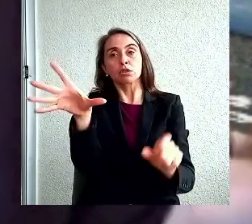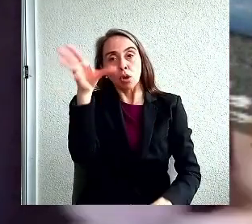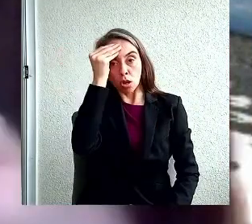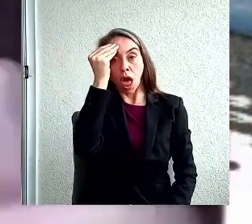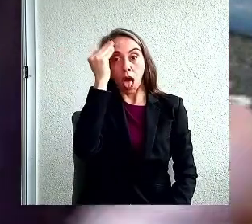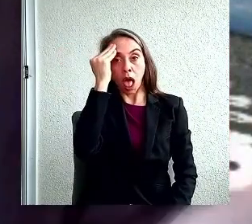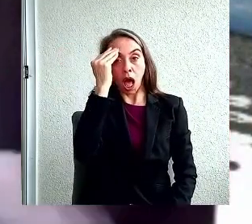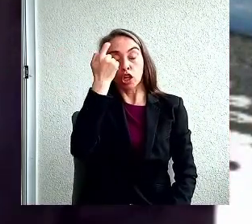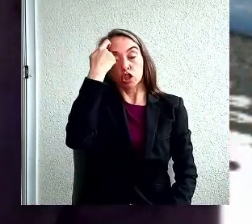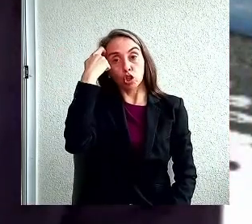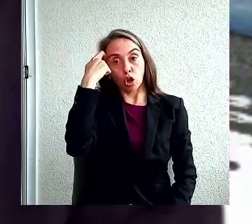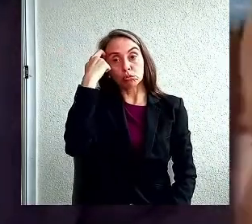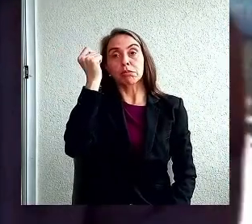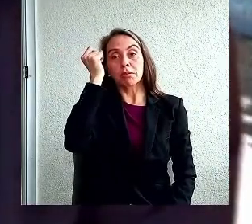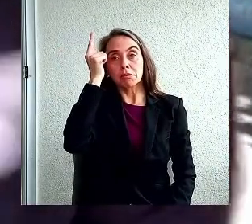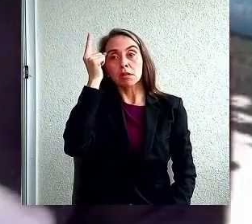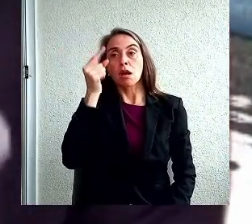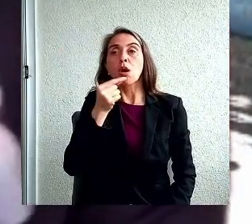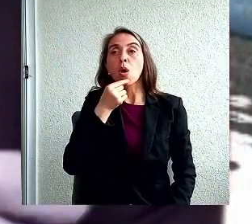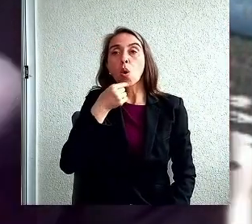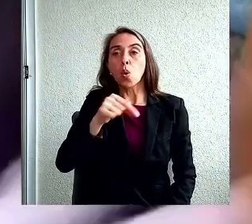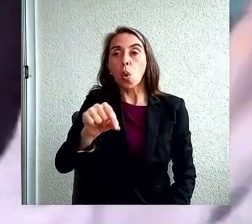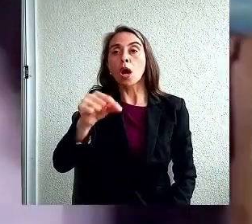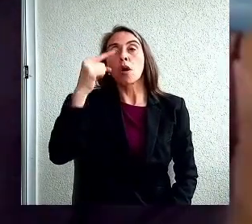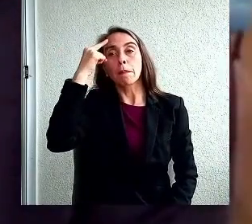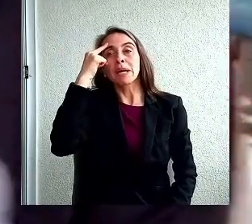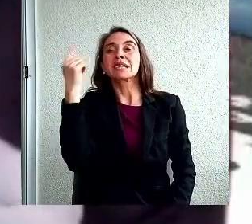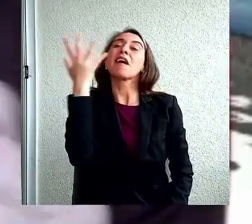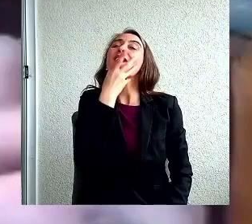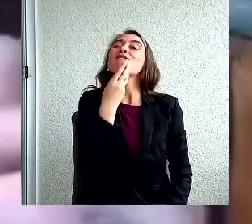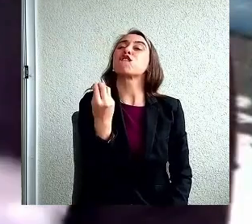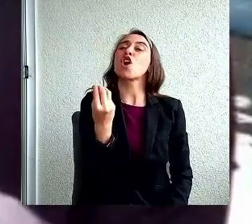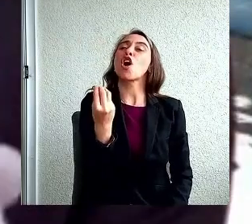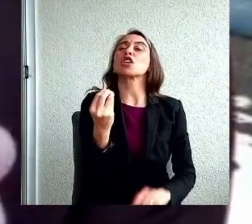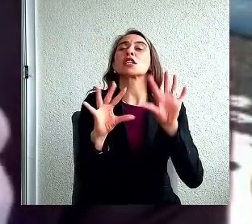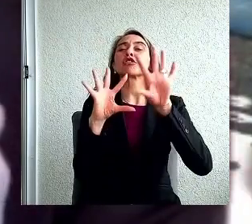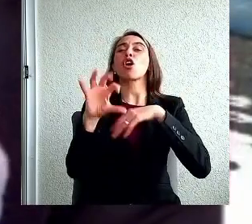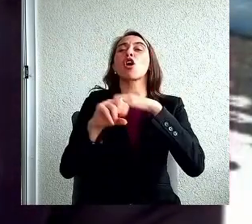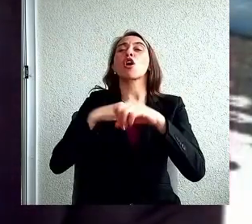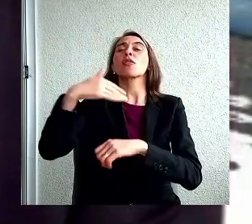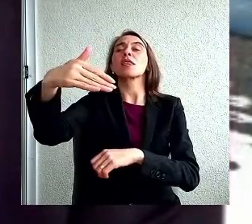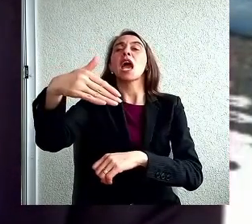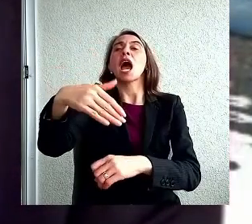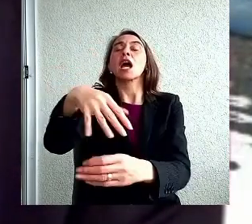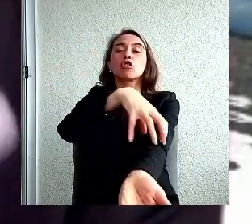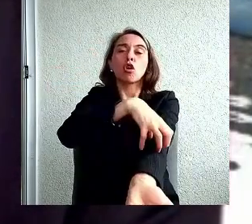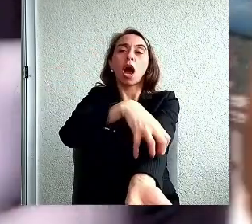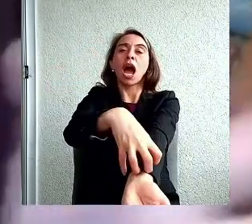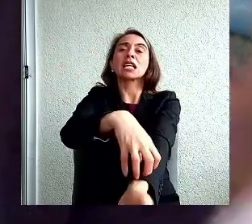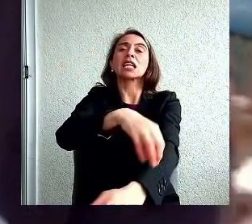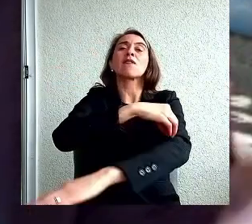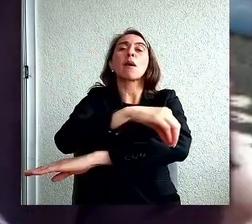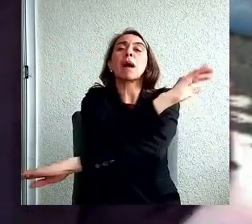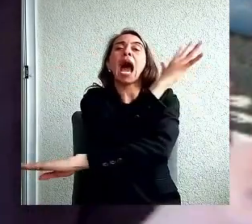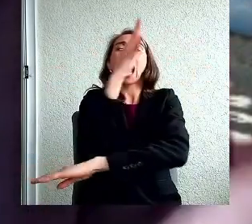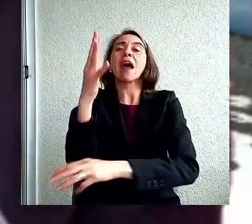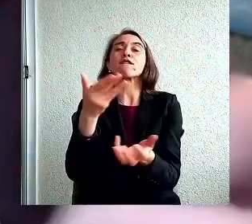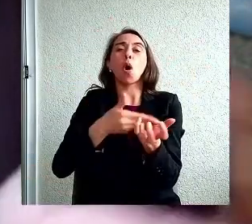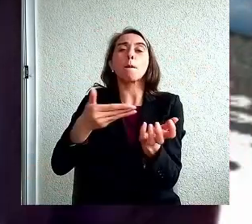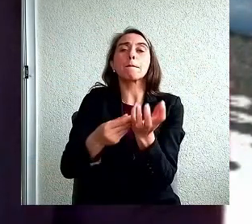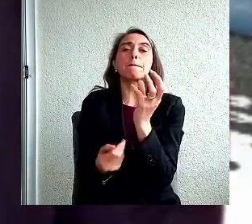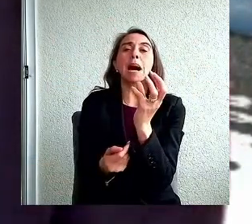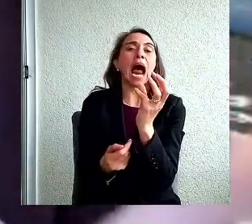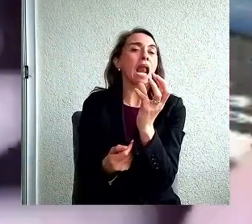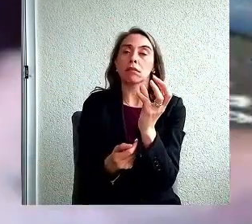corto plazo pueden pensar que es bonito tener de aquí a 10 años una plantación de palto, pero es una cuestión que va a generar el mismo daño que